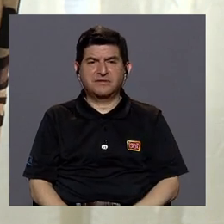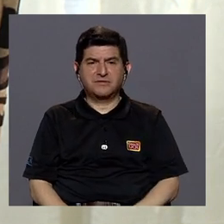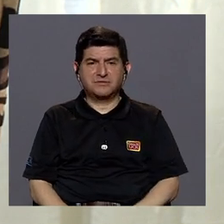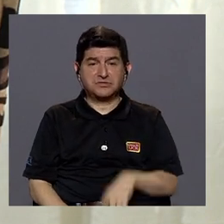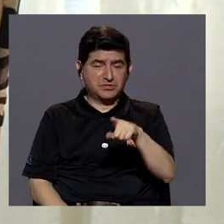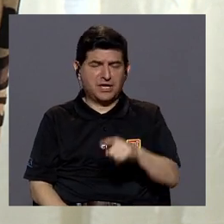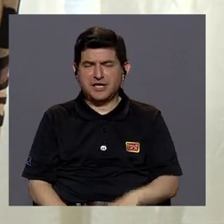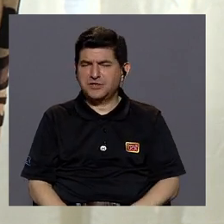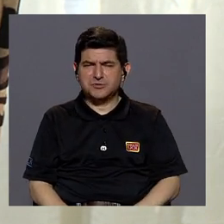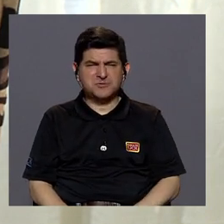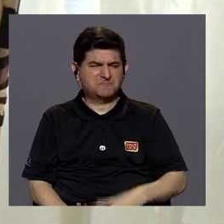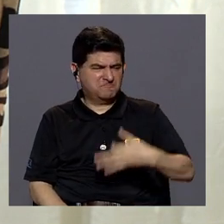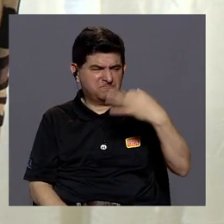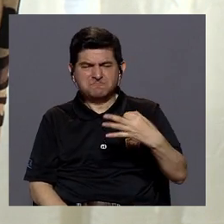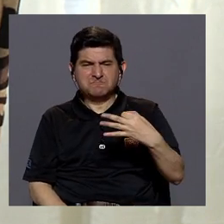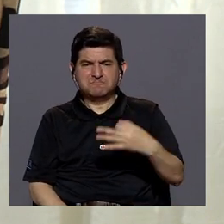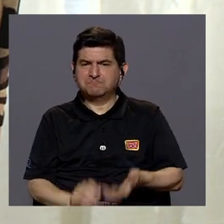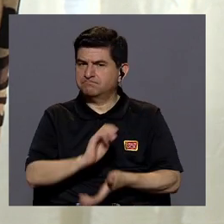inconmovibles.